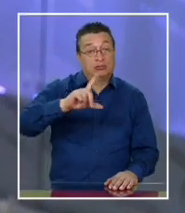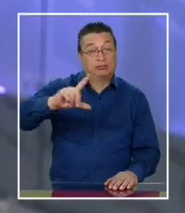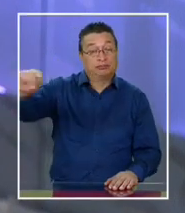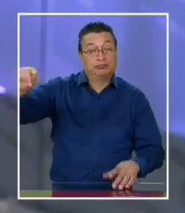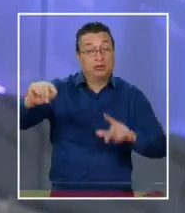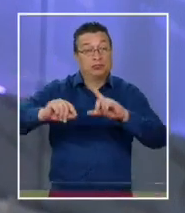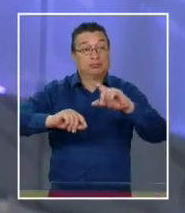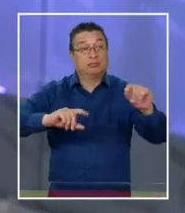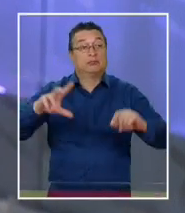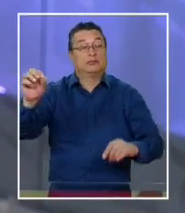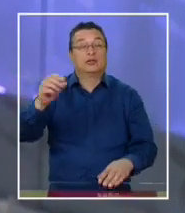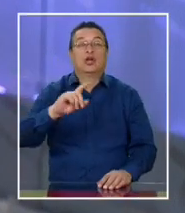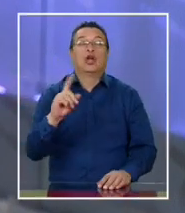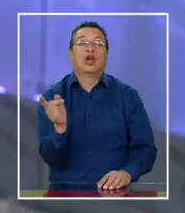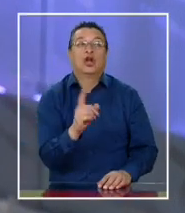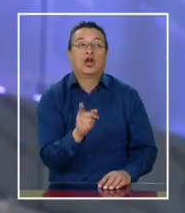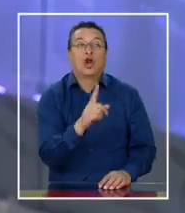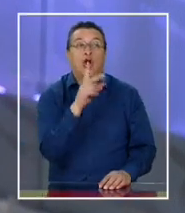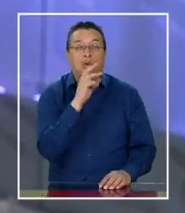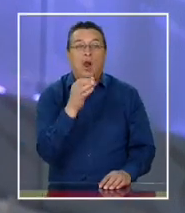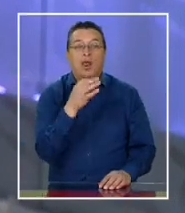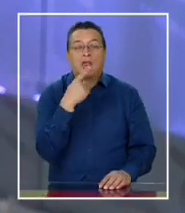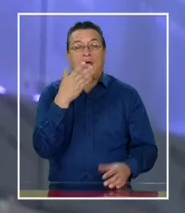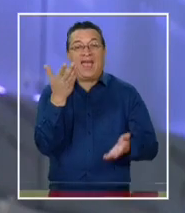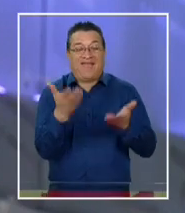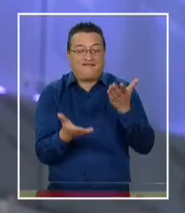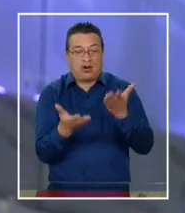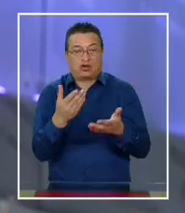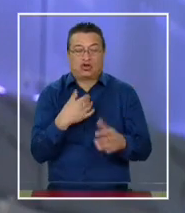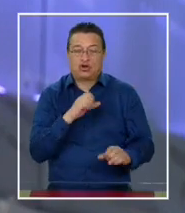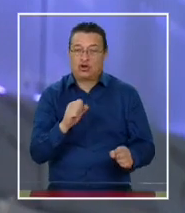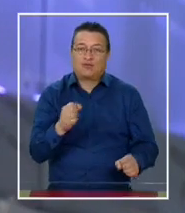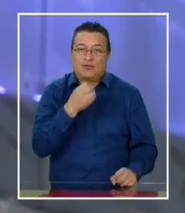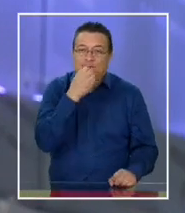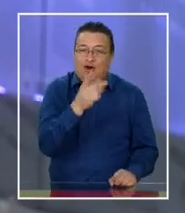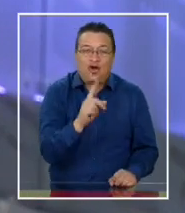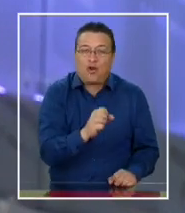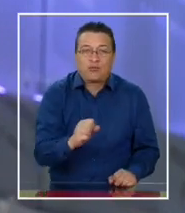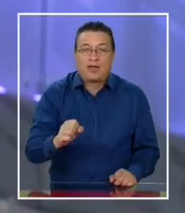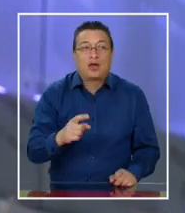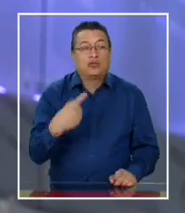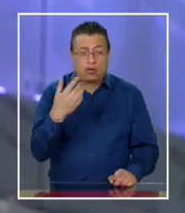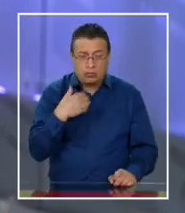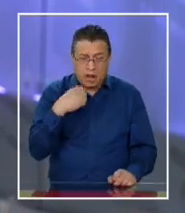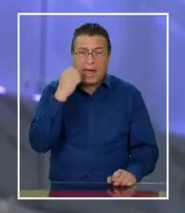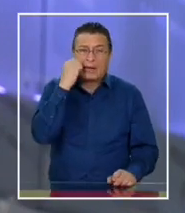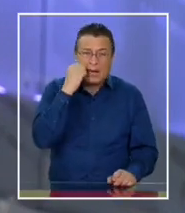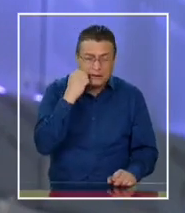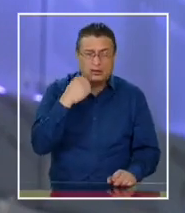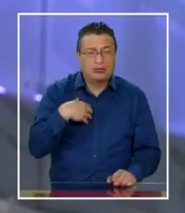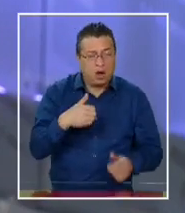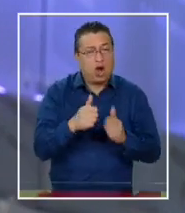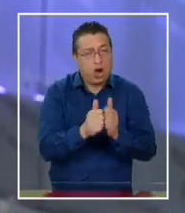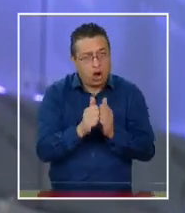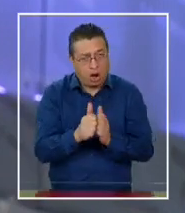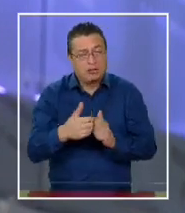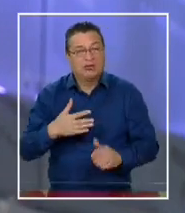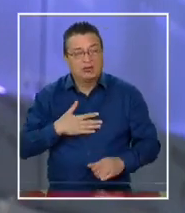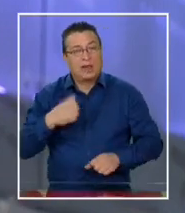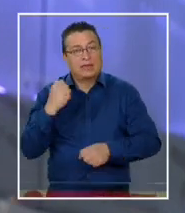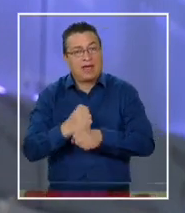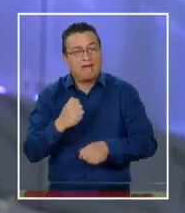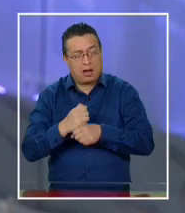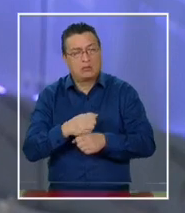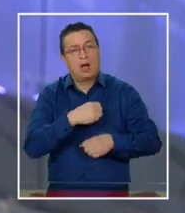no están en la posición como para hacer esa evaluación y creo que con todo el cariño y el compañerismo con que